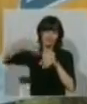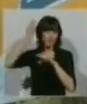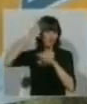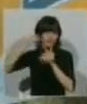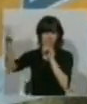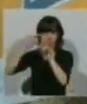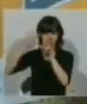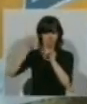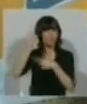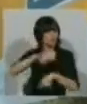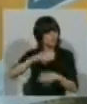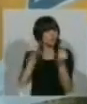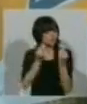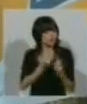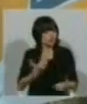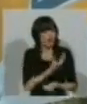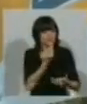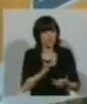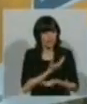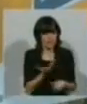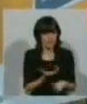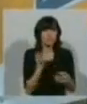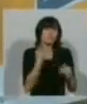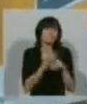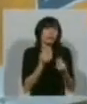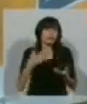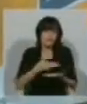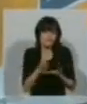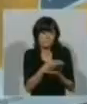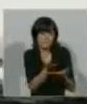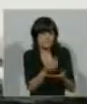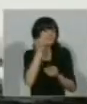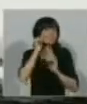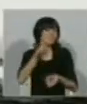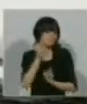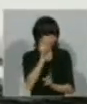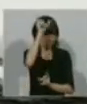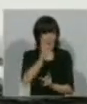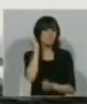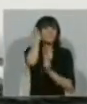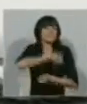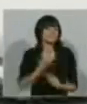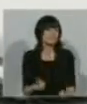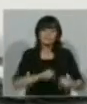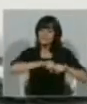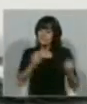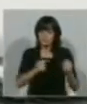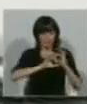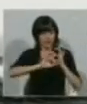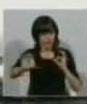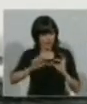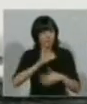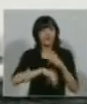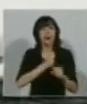Francia. Tuvieron muchos accidentes porque los pescados y los pescadores rompían los cables hasta que descubrieron algo que se